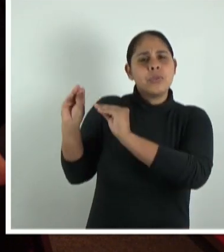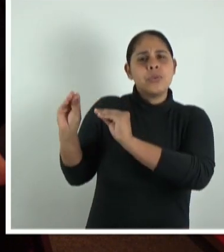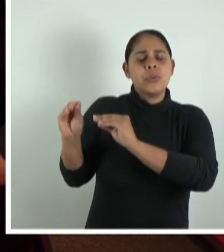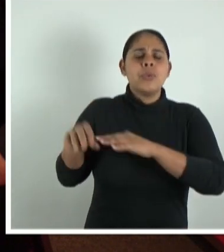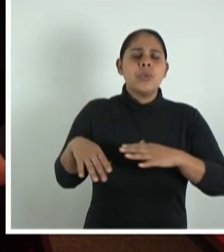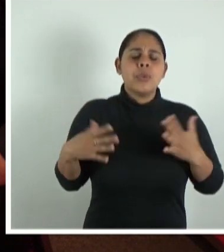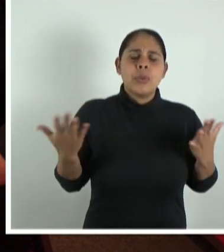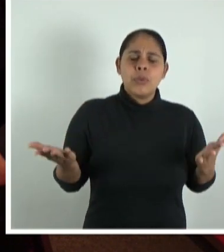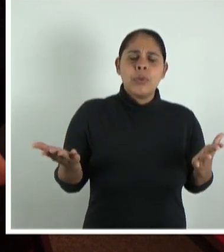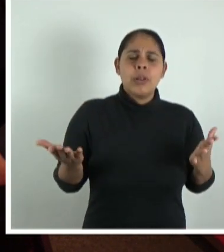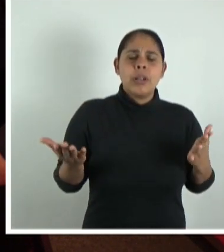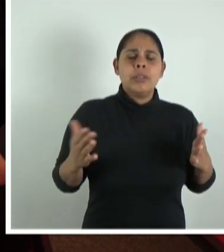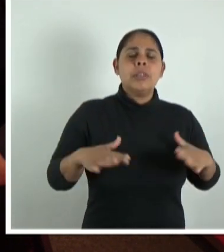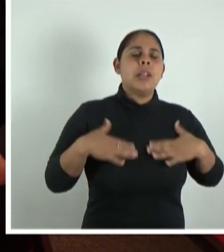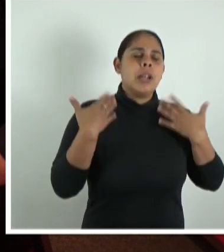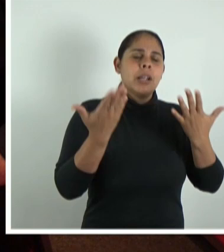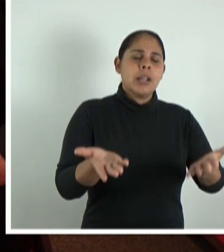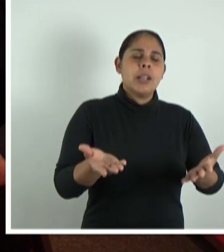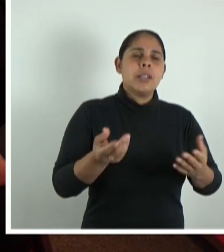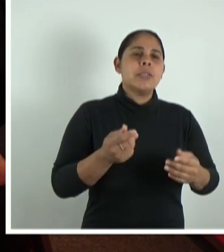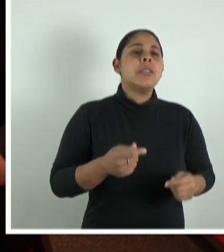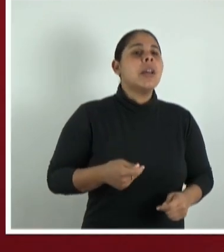la vida eterna.